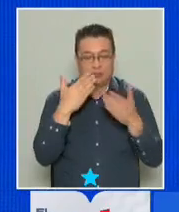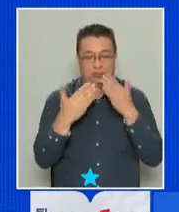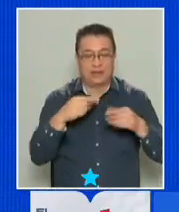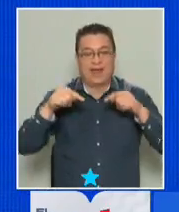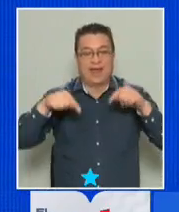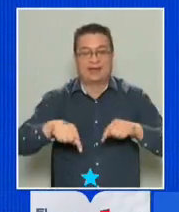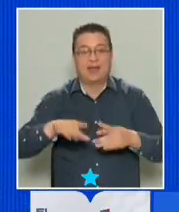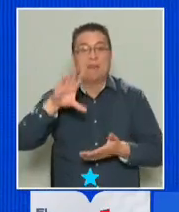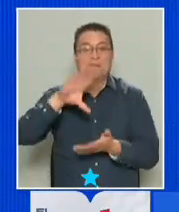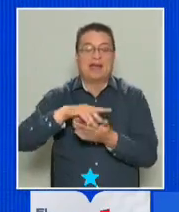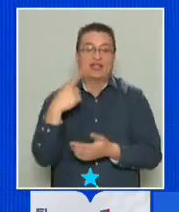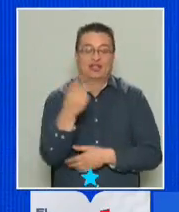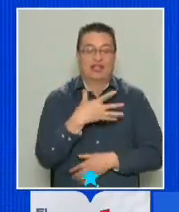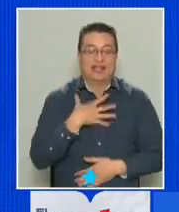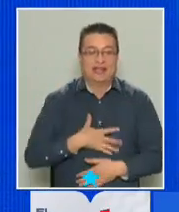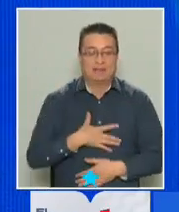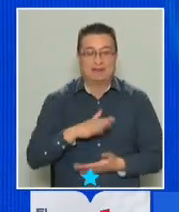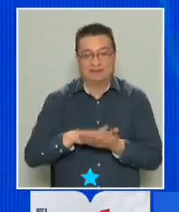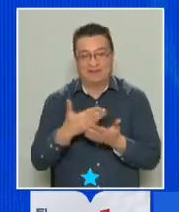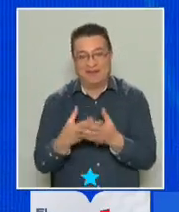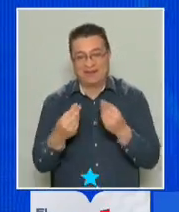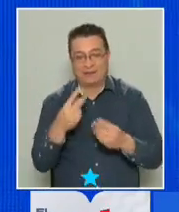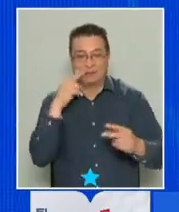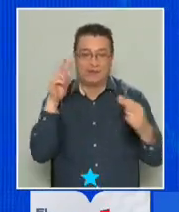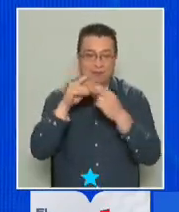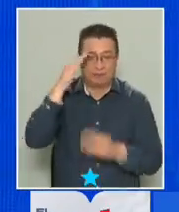en el país que queremos que esté